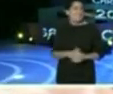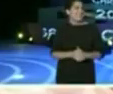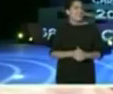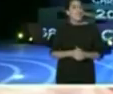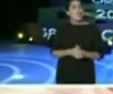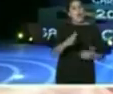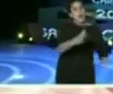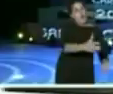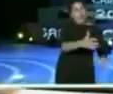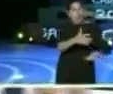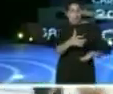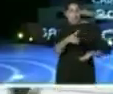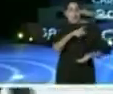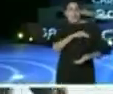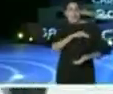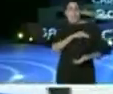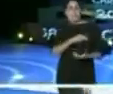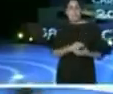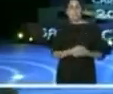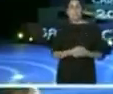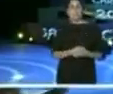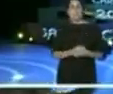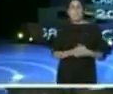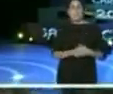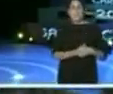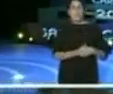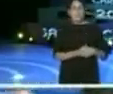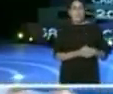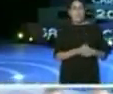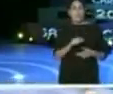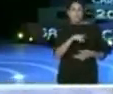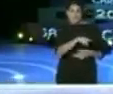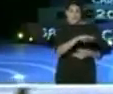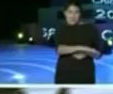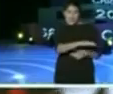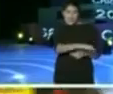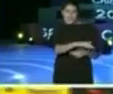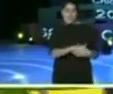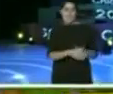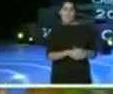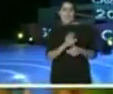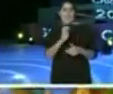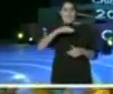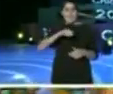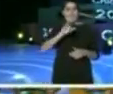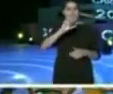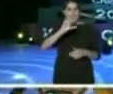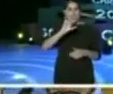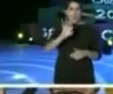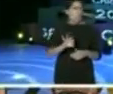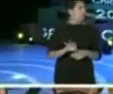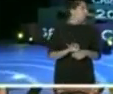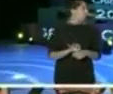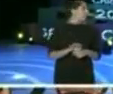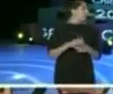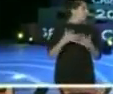premio. Bueno, viene para acá el premio, le vamos a dar. Así que tú eres Emilio. Bueno, pues Emilio, todo tuyo, amigo mío.